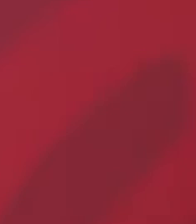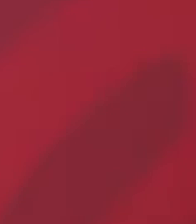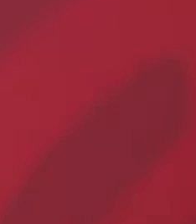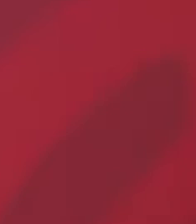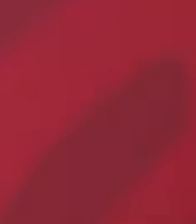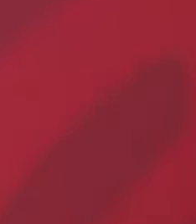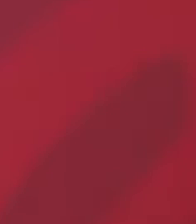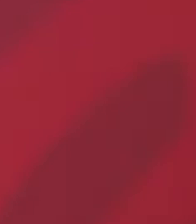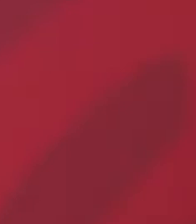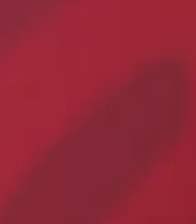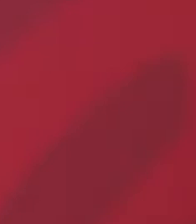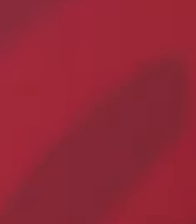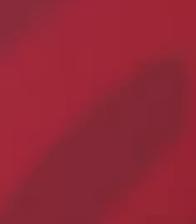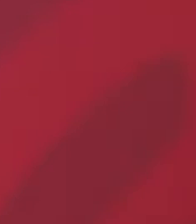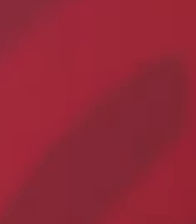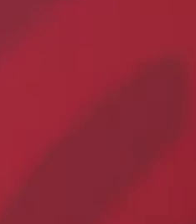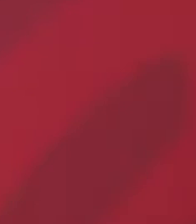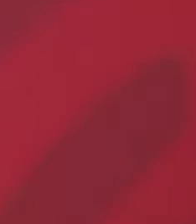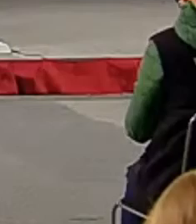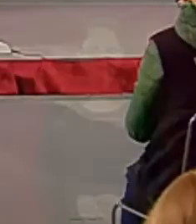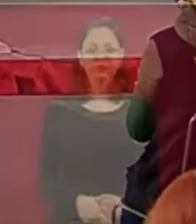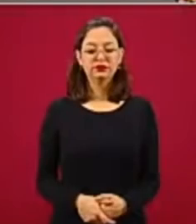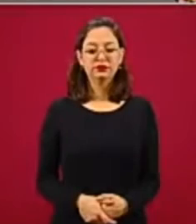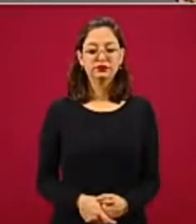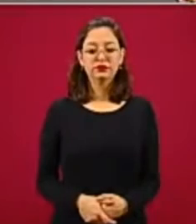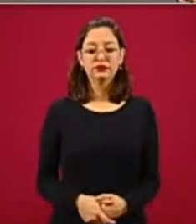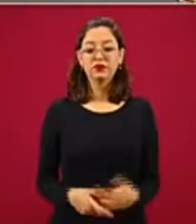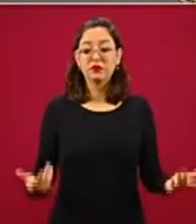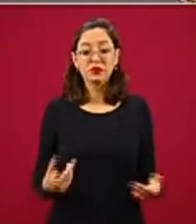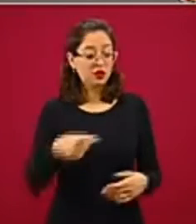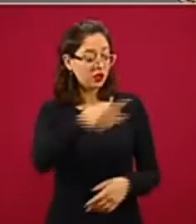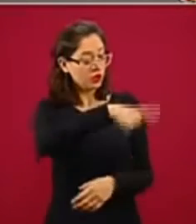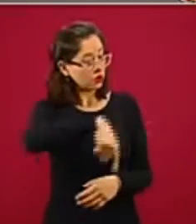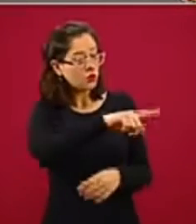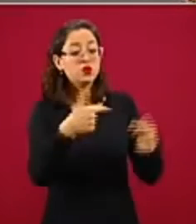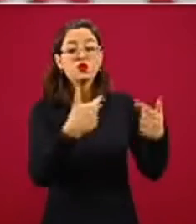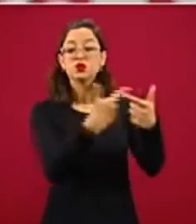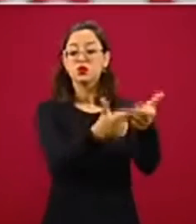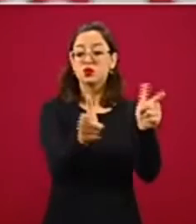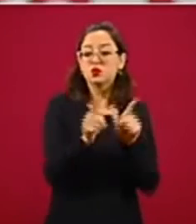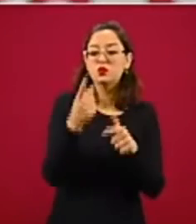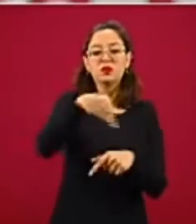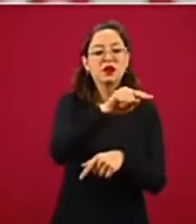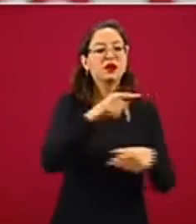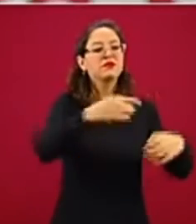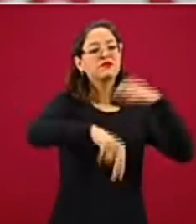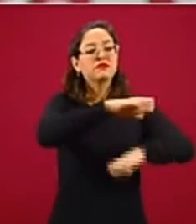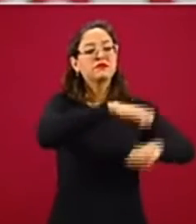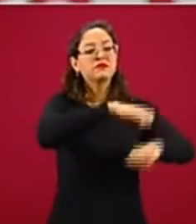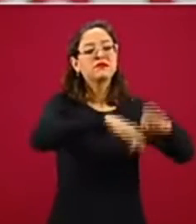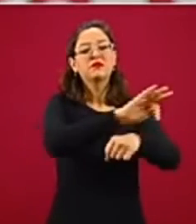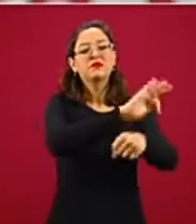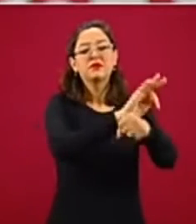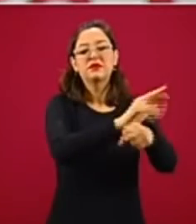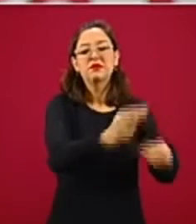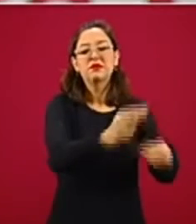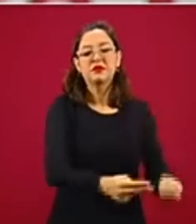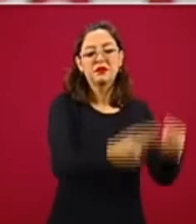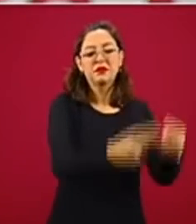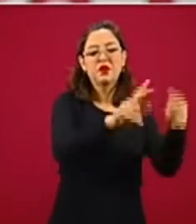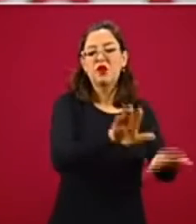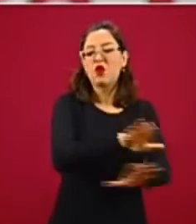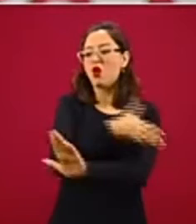grupos que han hecho a gusto. Son políticas malas para la nación, para el pueblo, pero